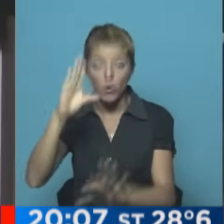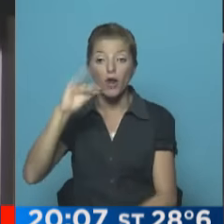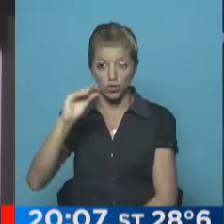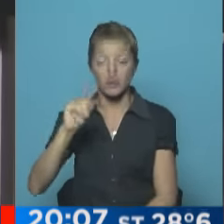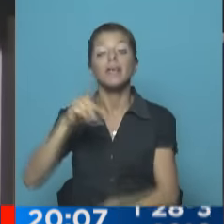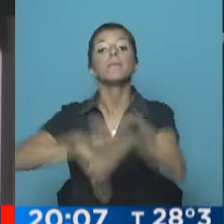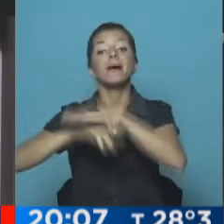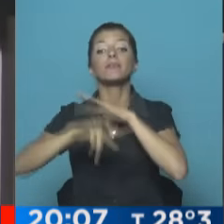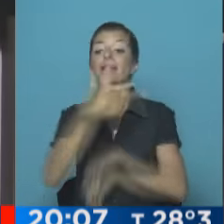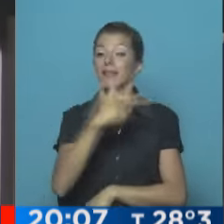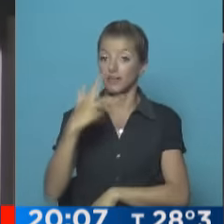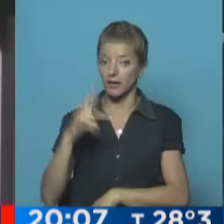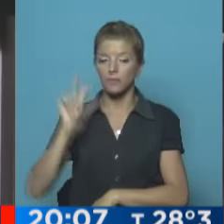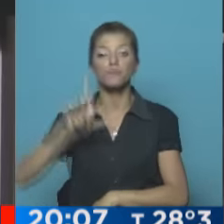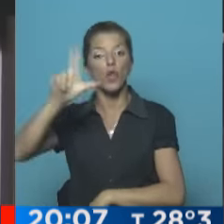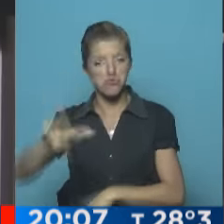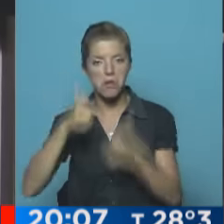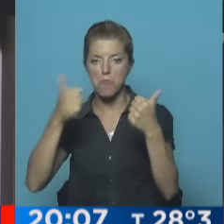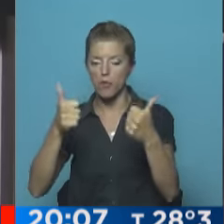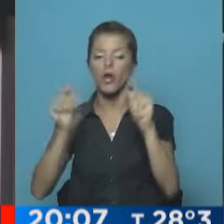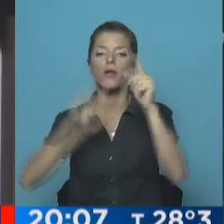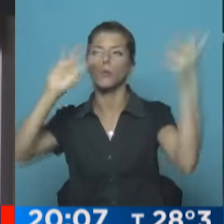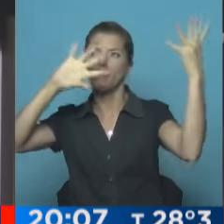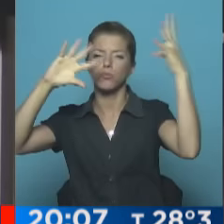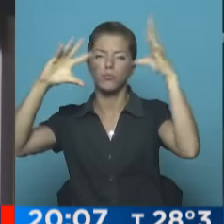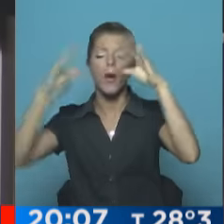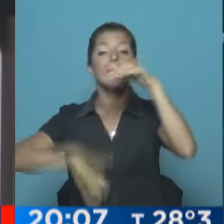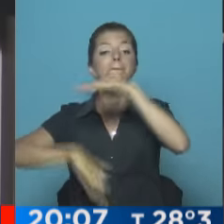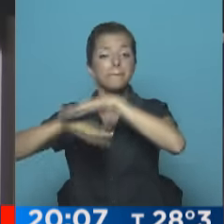de 33 grados. El lunes se espera buen tiempo, con nubosidad variable,